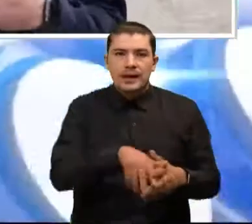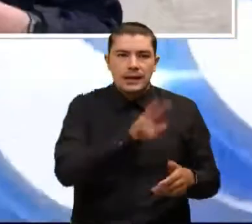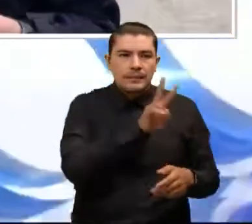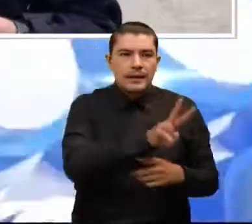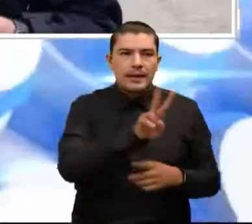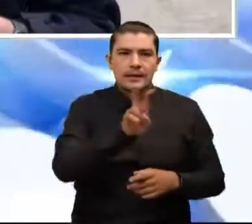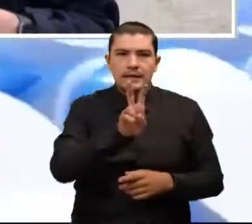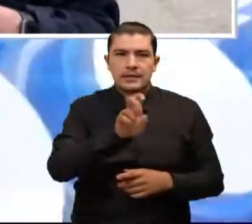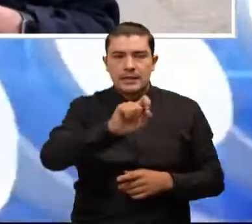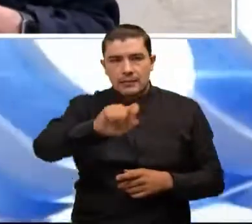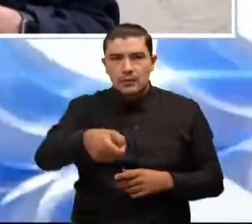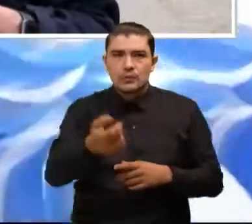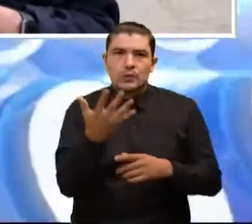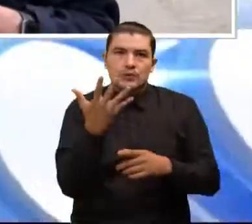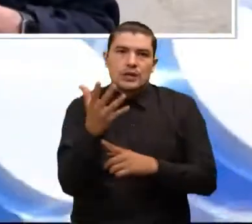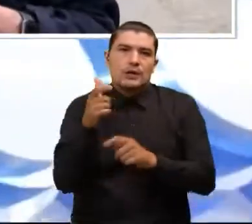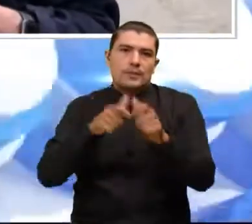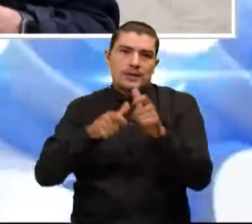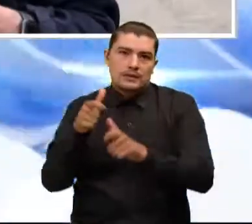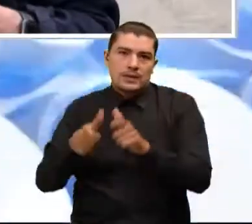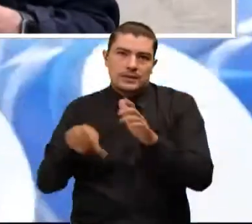27.5 por cada 100.000.